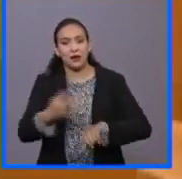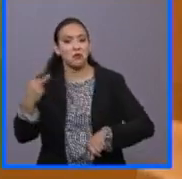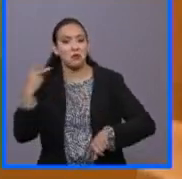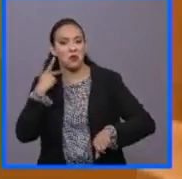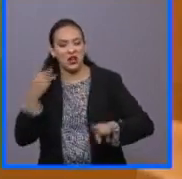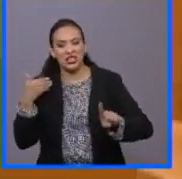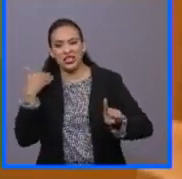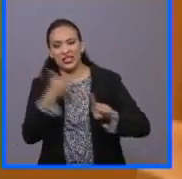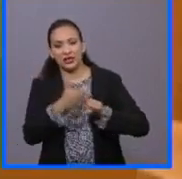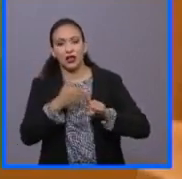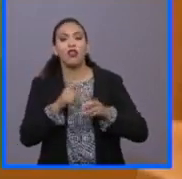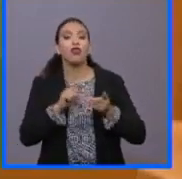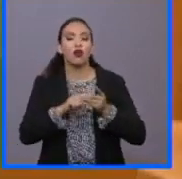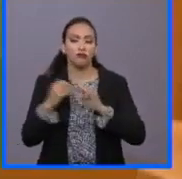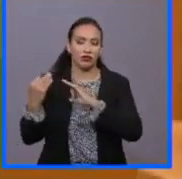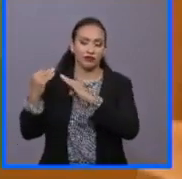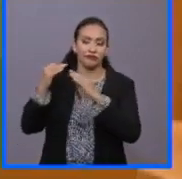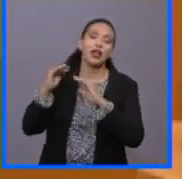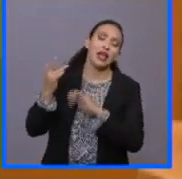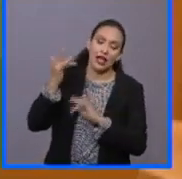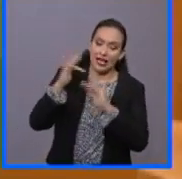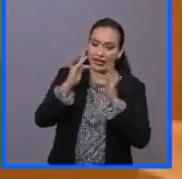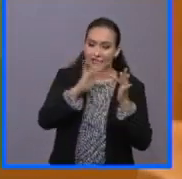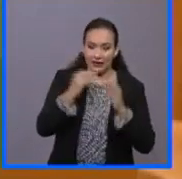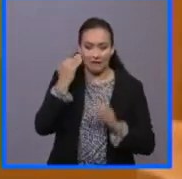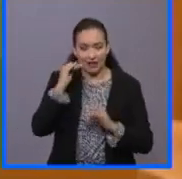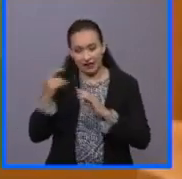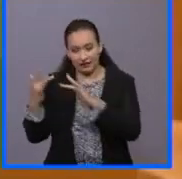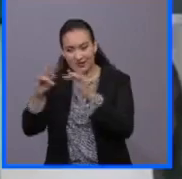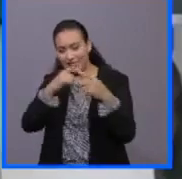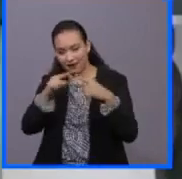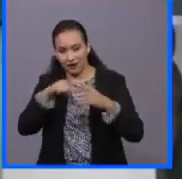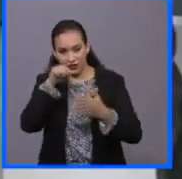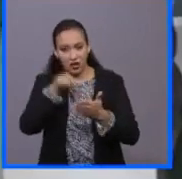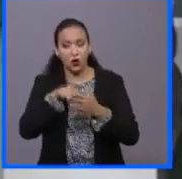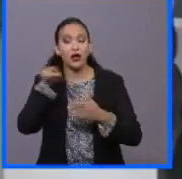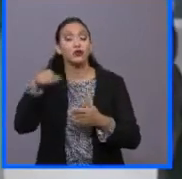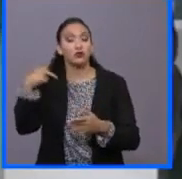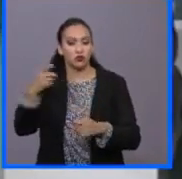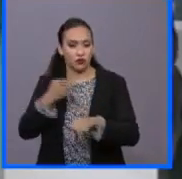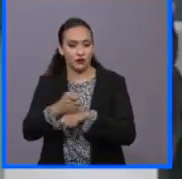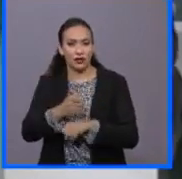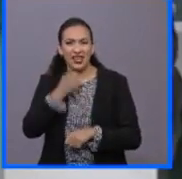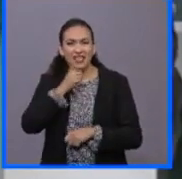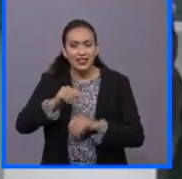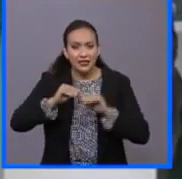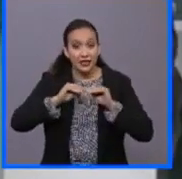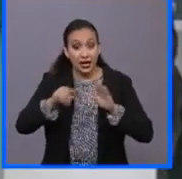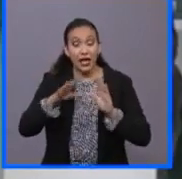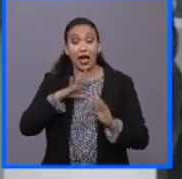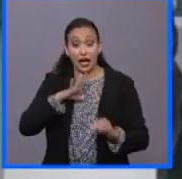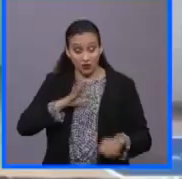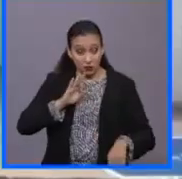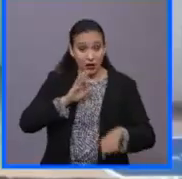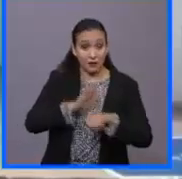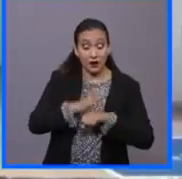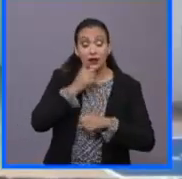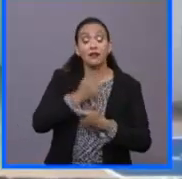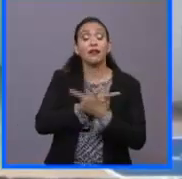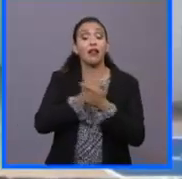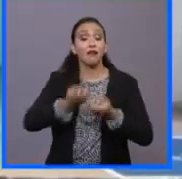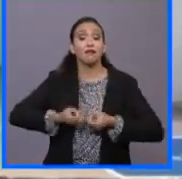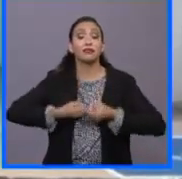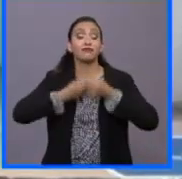publicaciones en medios de comunicación locales. Lo anterior, ya que dichas manifestaciones están amparadas por el derecho a la libertad